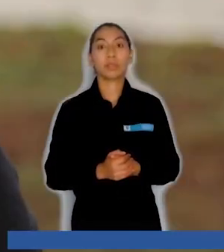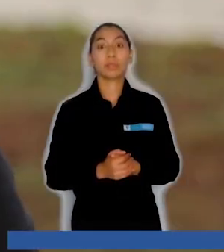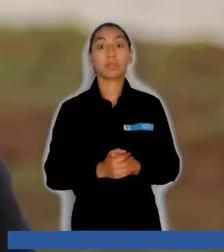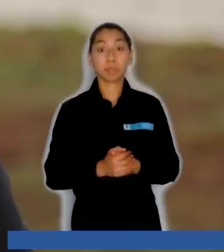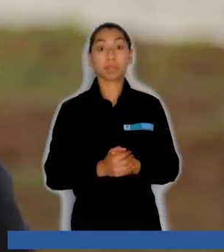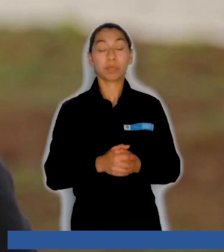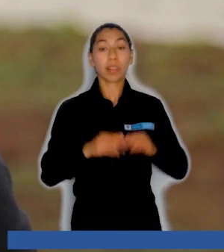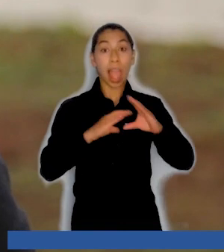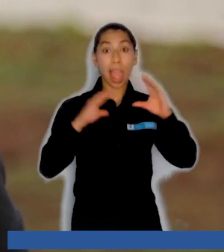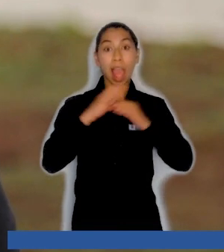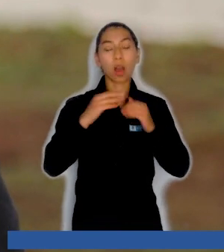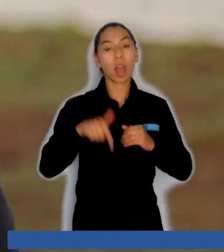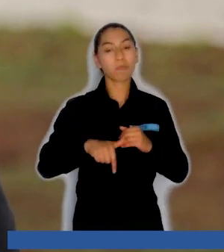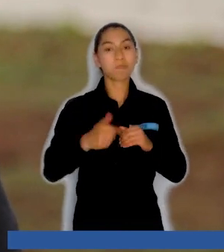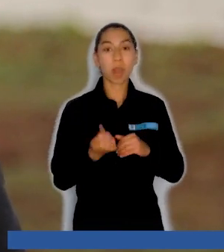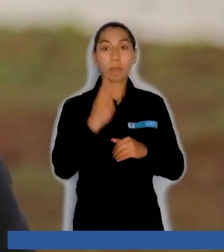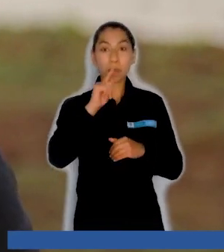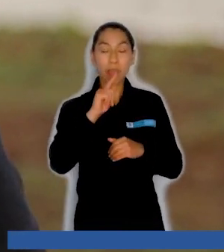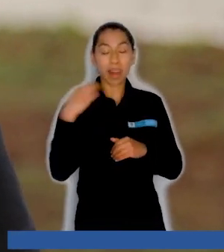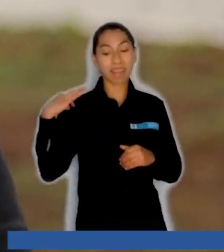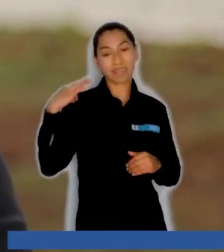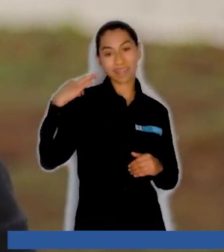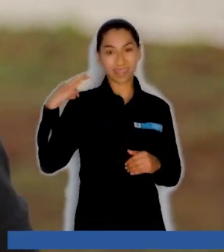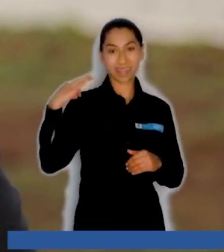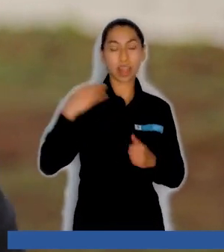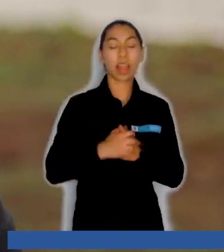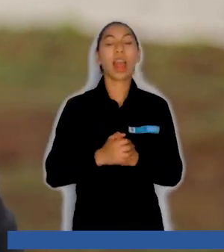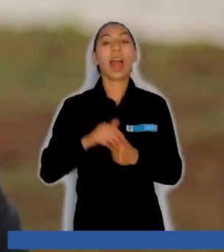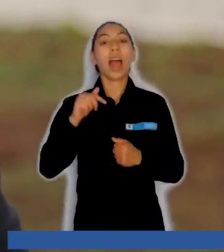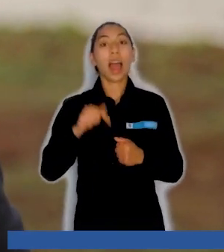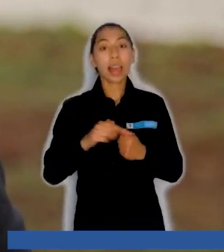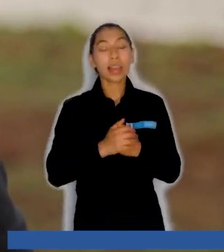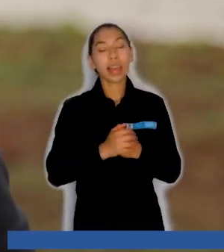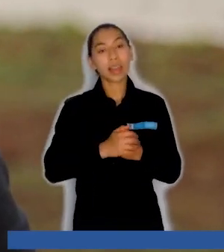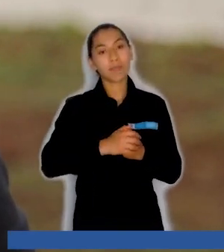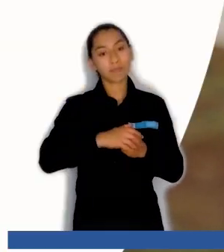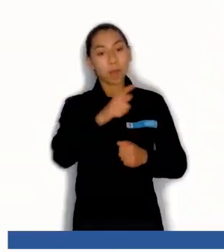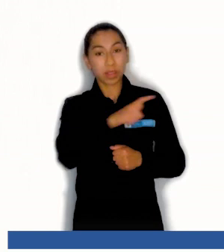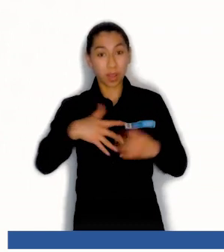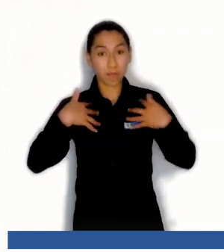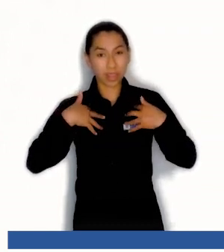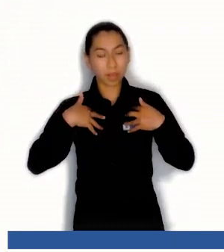En Cauca se realizó el primer desfile de prendas de gastronomía, elaborados por emprendedores víctimas del conflicto.